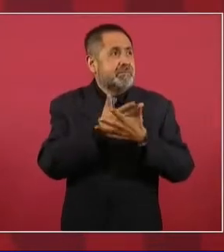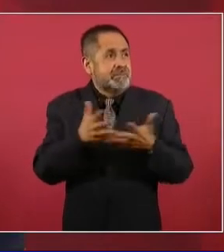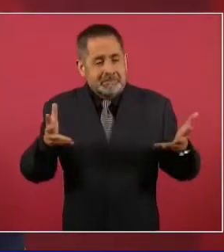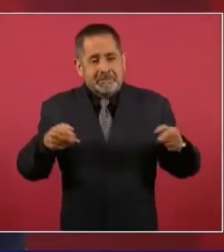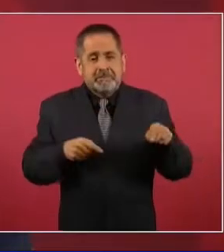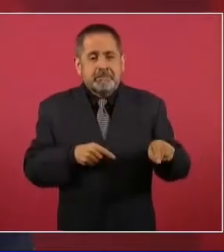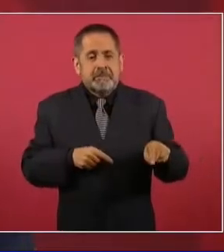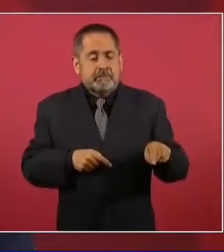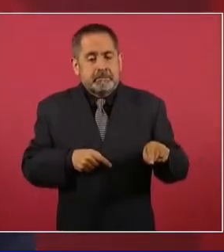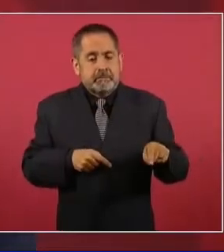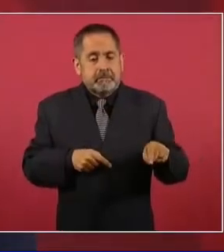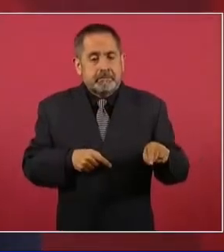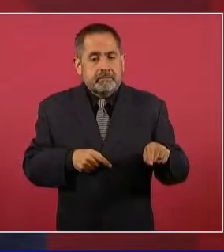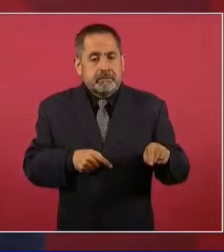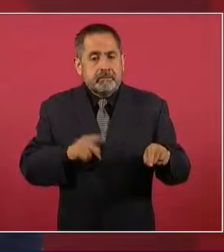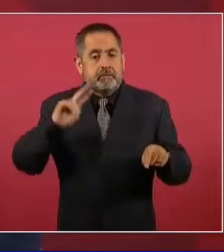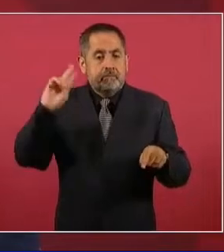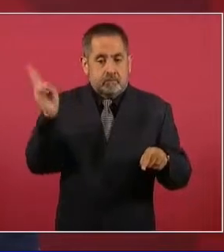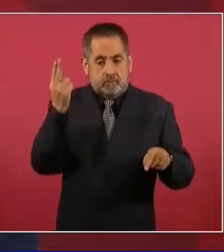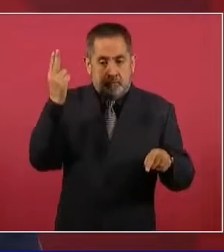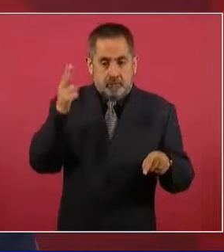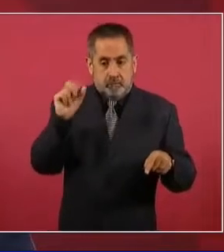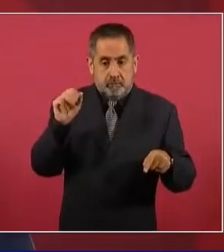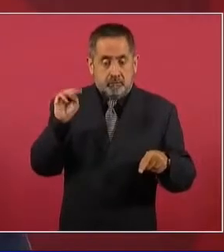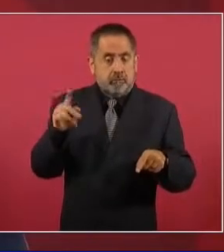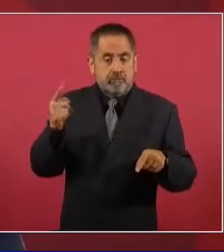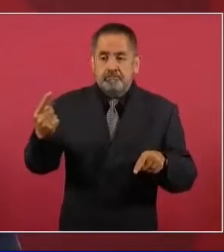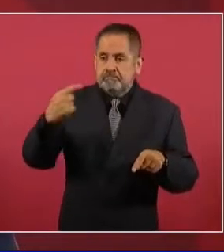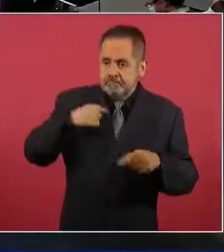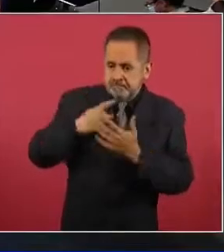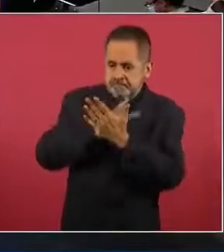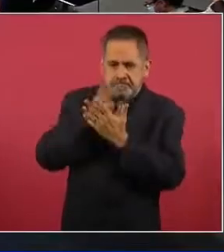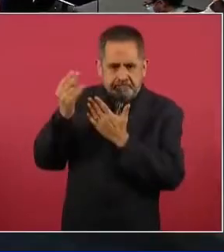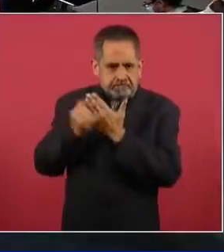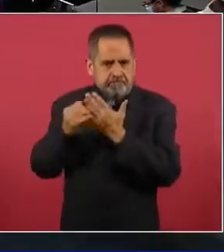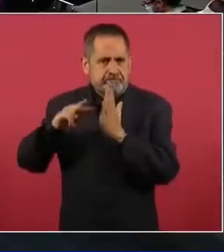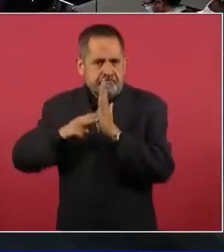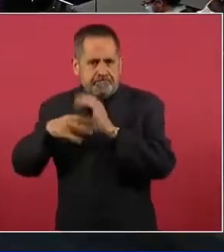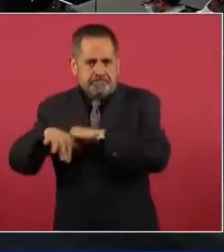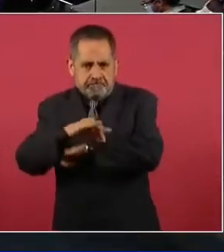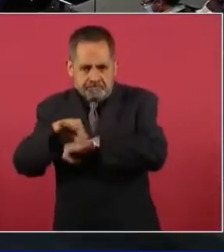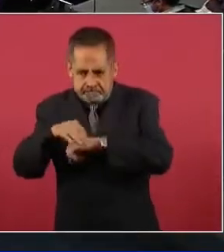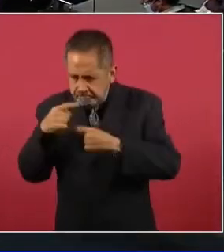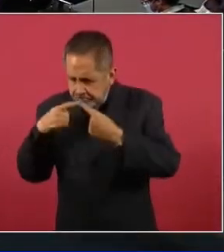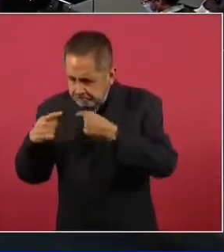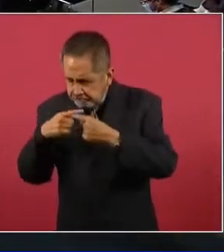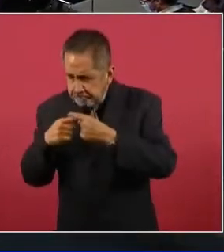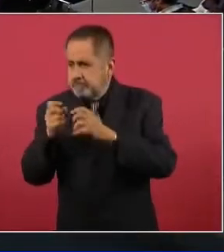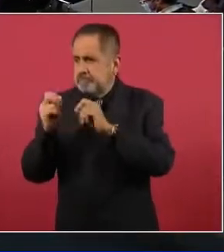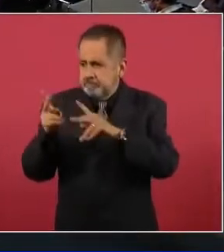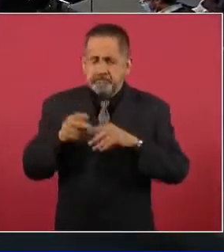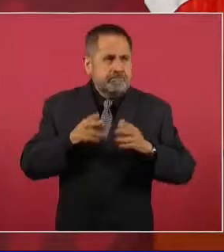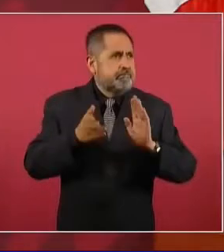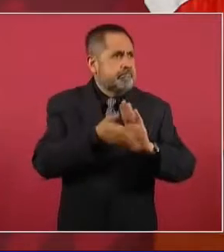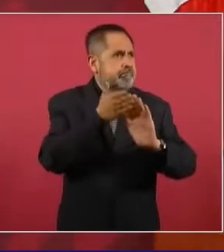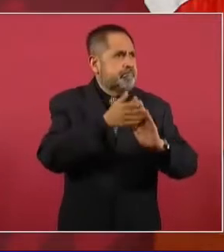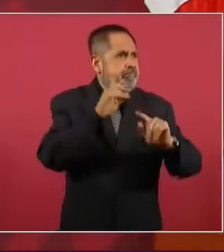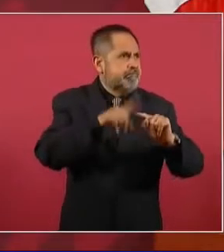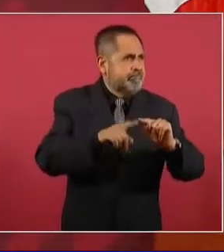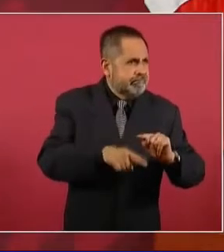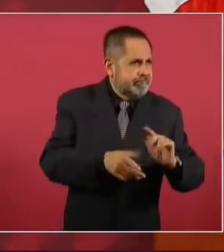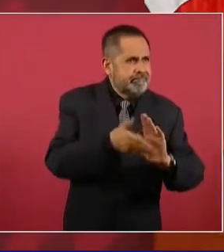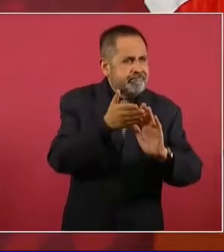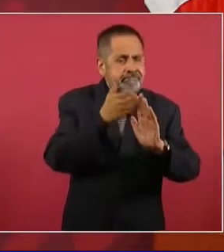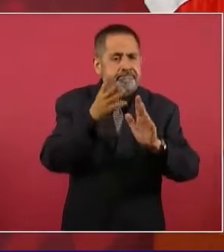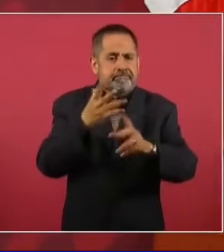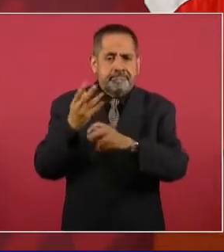en donde la UNAM hizo el proyecto ejecutivo y estamos concluyendo en esa vinculación de la